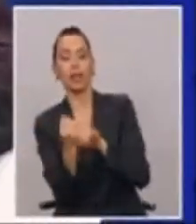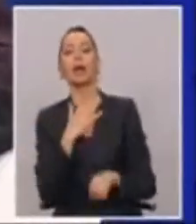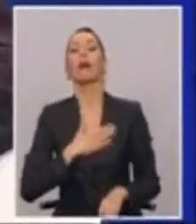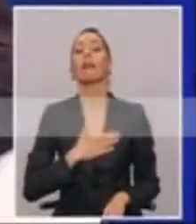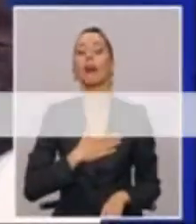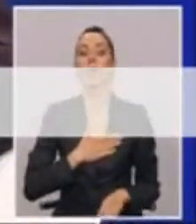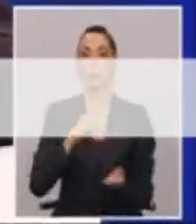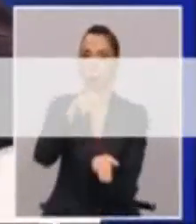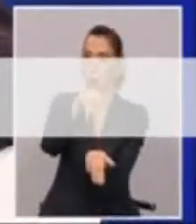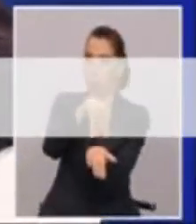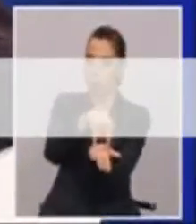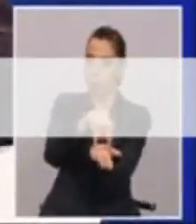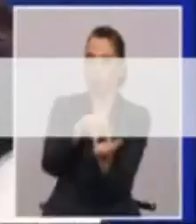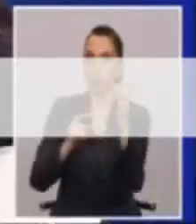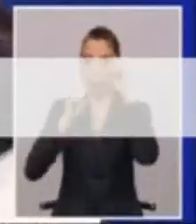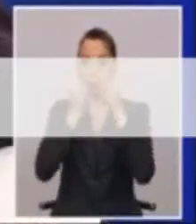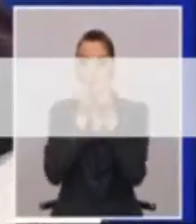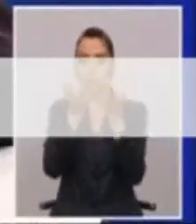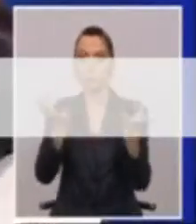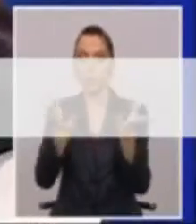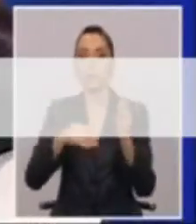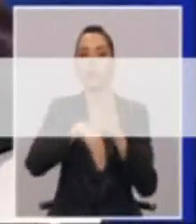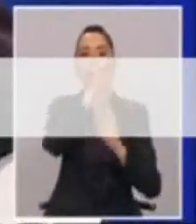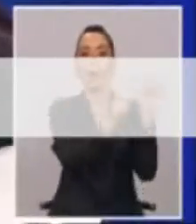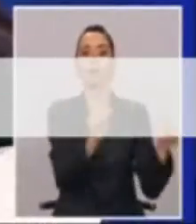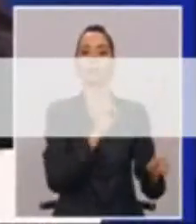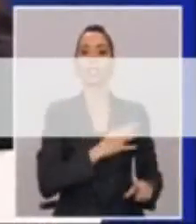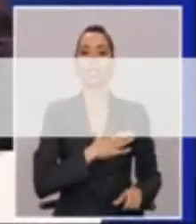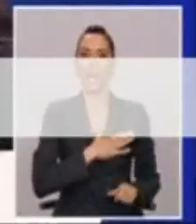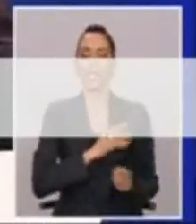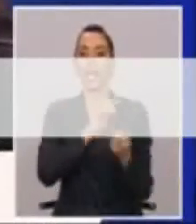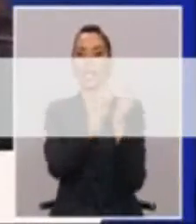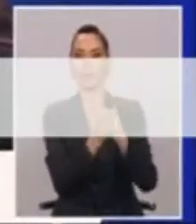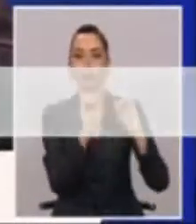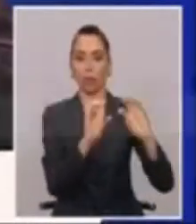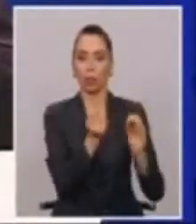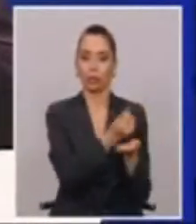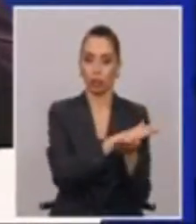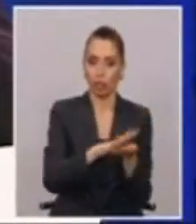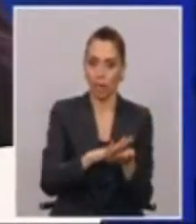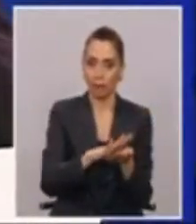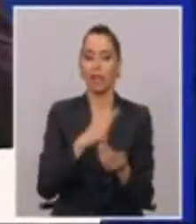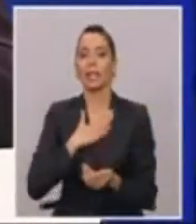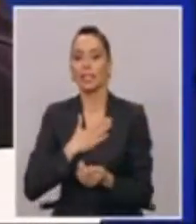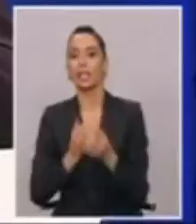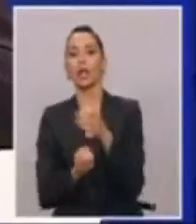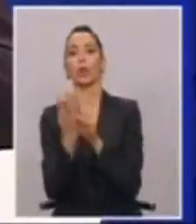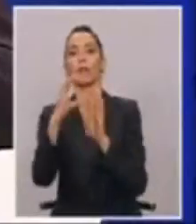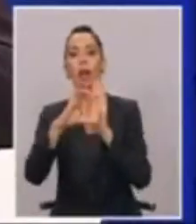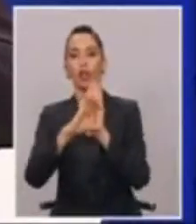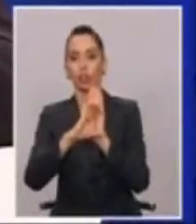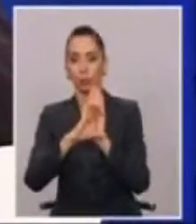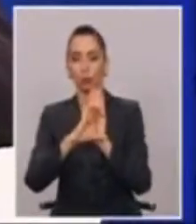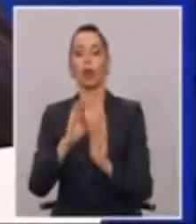parlamento que exprese lo que la gran mayoría de chilenos quiere que quiere reformar alguna educación gratuita que quiere una nueva constitución